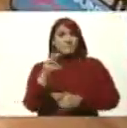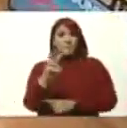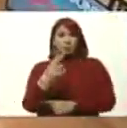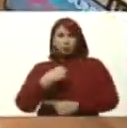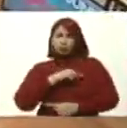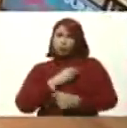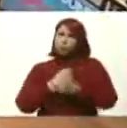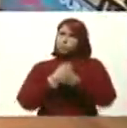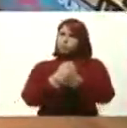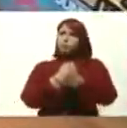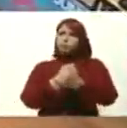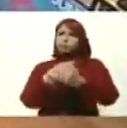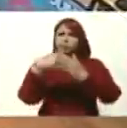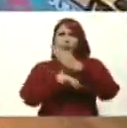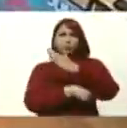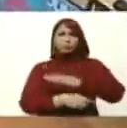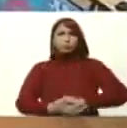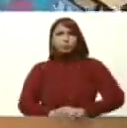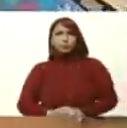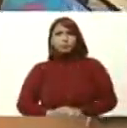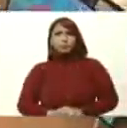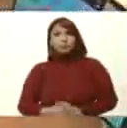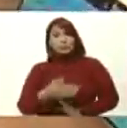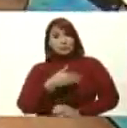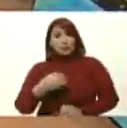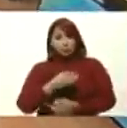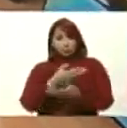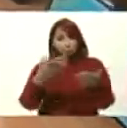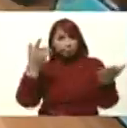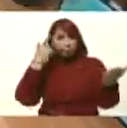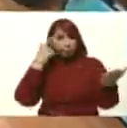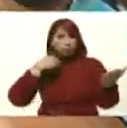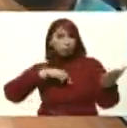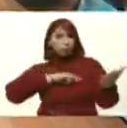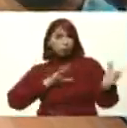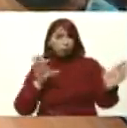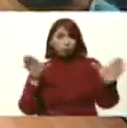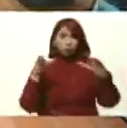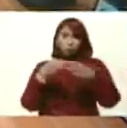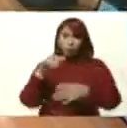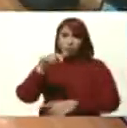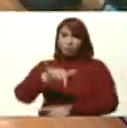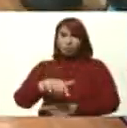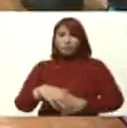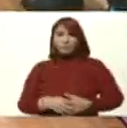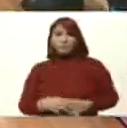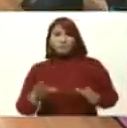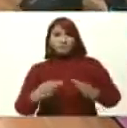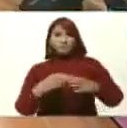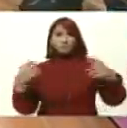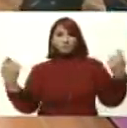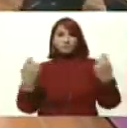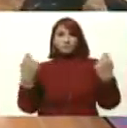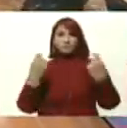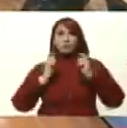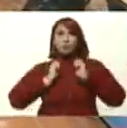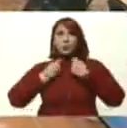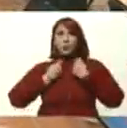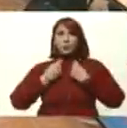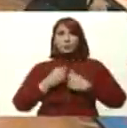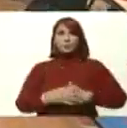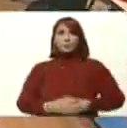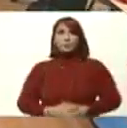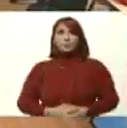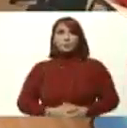amamos profundamente. Así que bueno, quería que ustedes supieran que estamos aquí, en el comando de campaña Aristóbulis